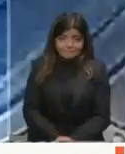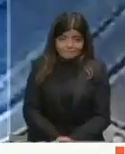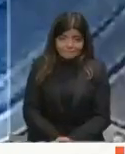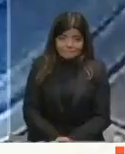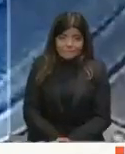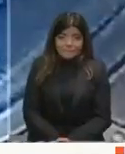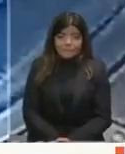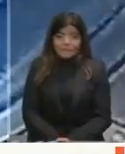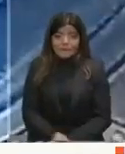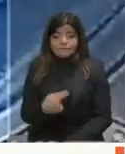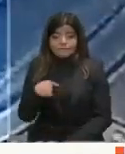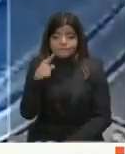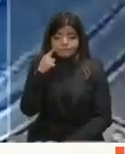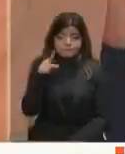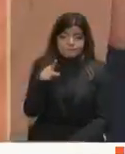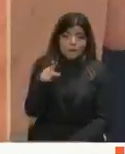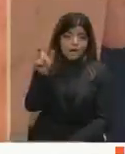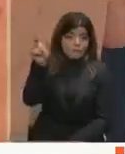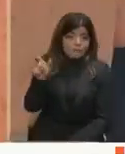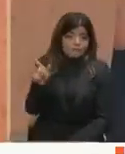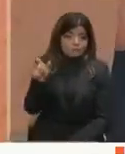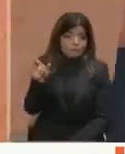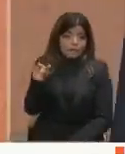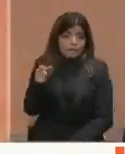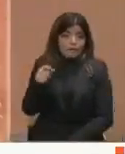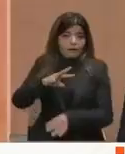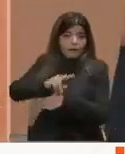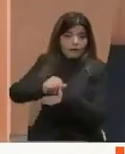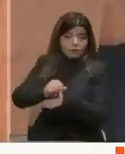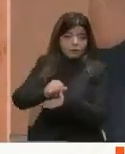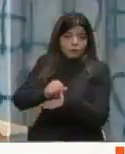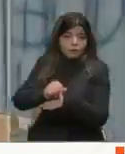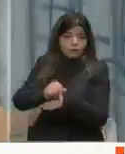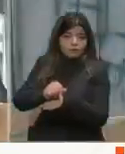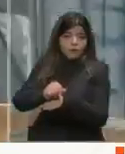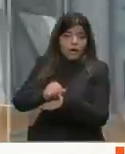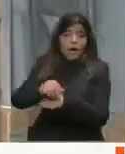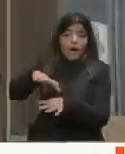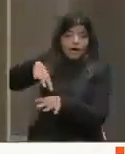Pero hemos detectado que el personaje que entró, digamos, se alojan en este cerro.